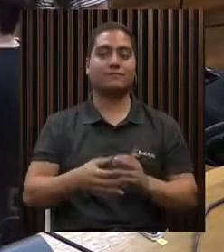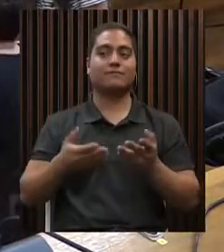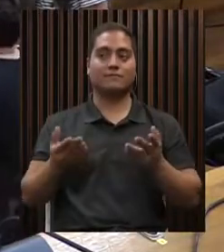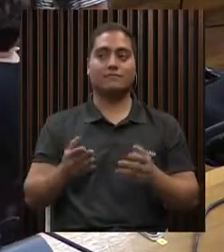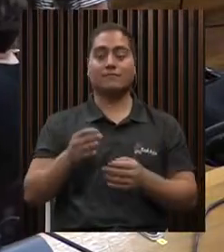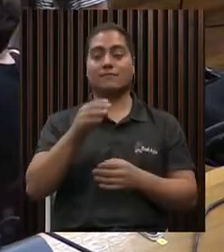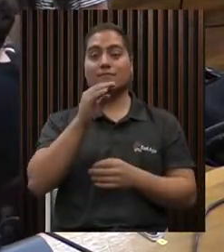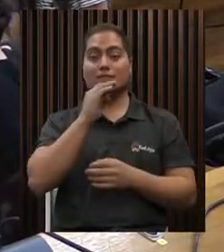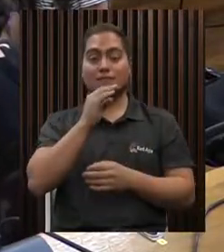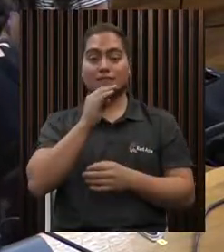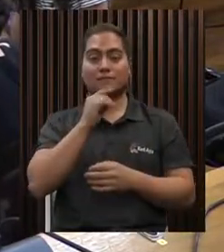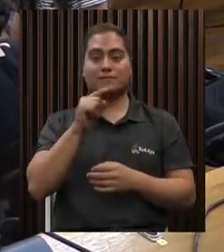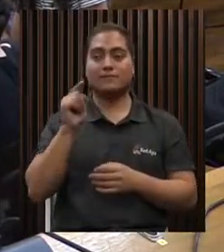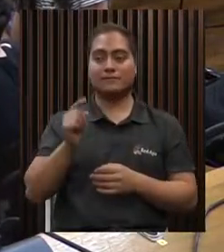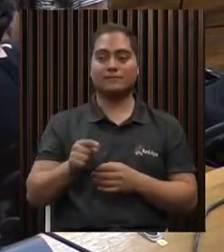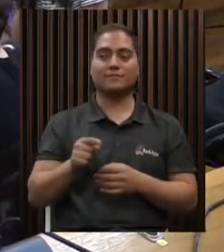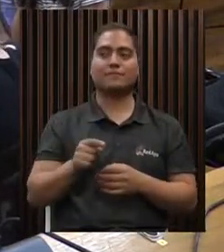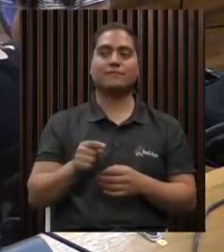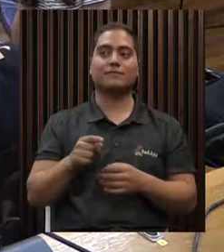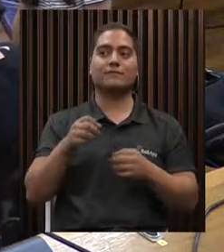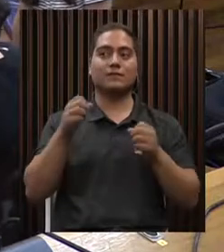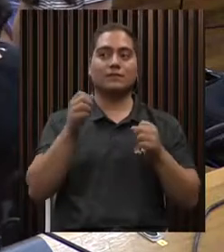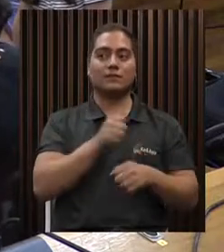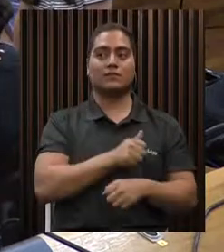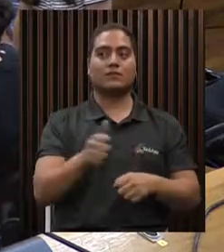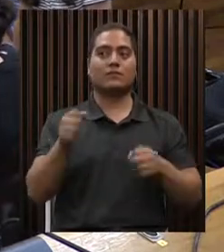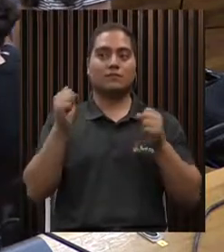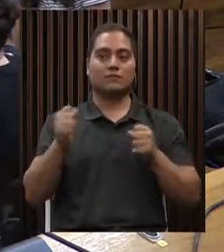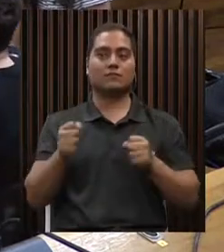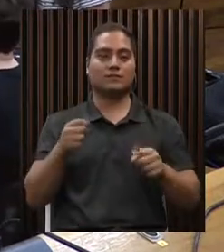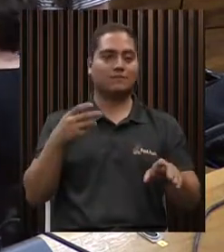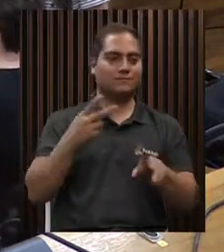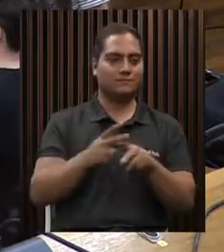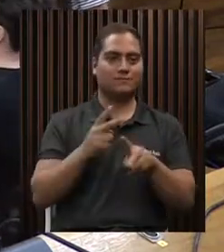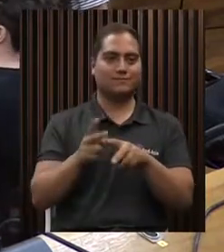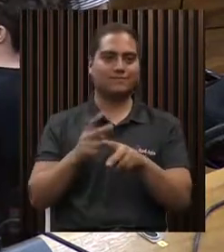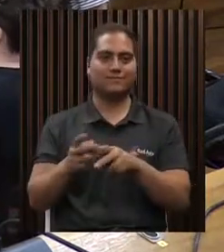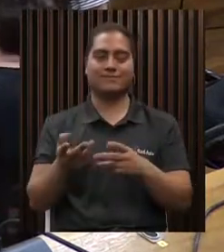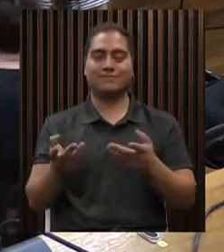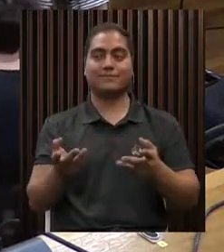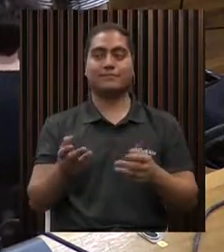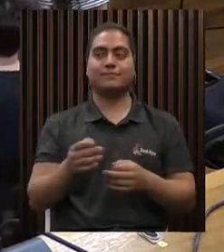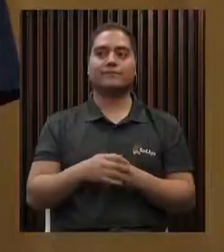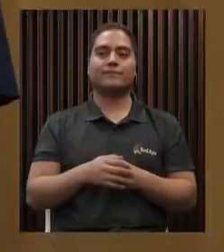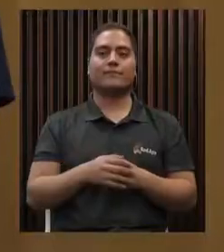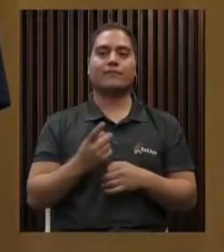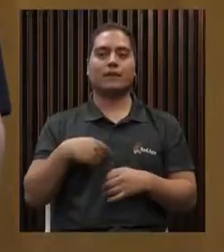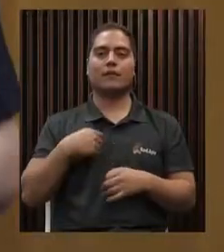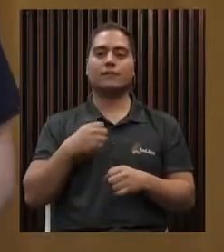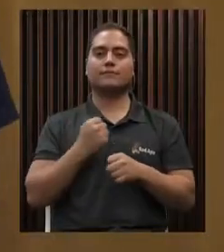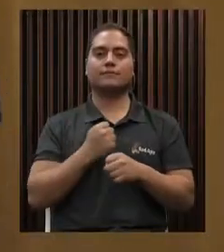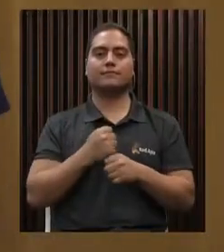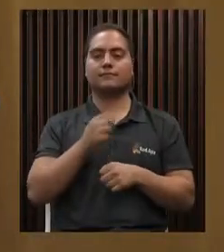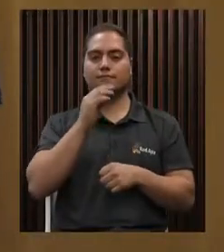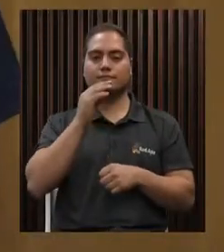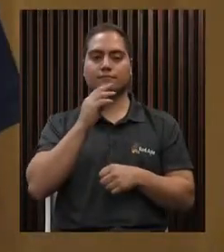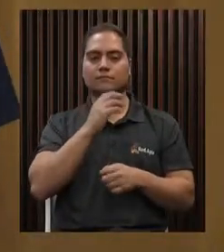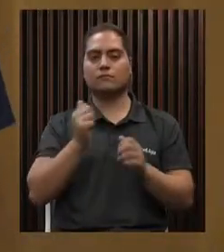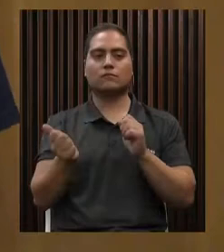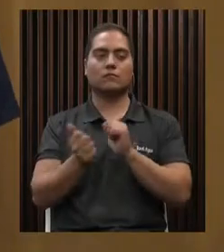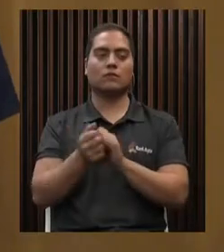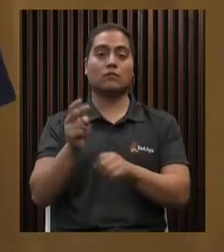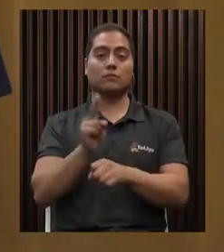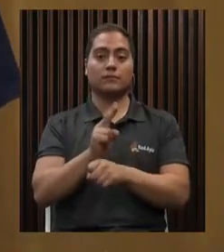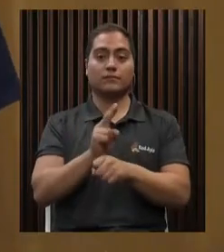supuesto, todos tienen claridad respecto a lo que pueden y quieren y pueden llegar a hacer. También trabajamos con profesores,